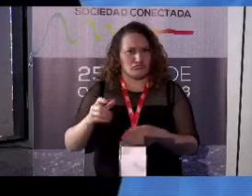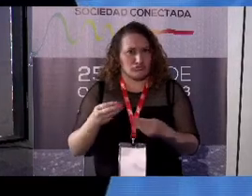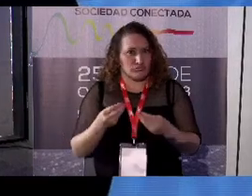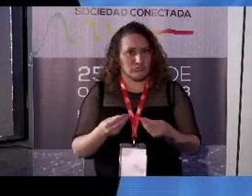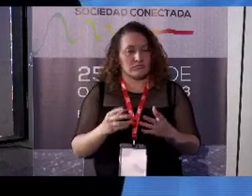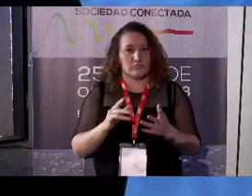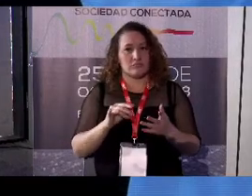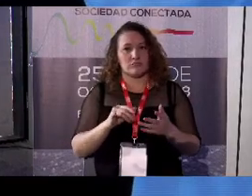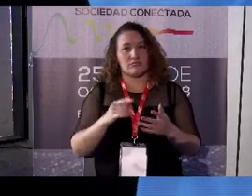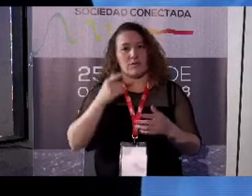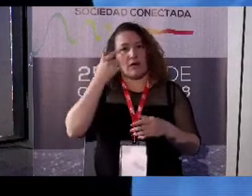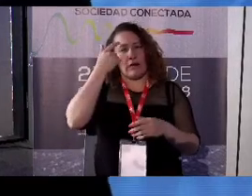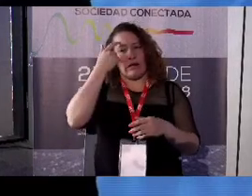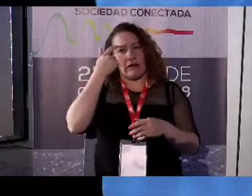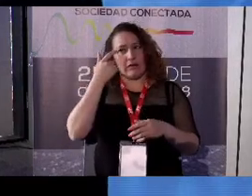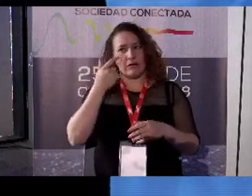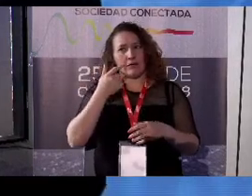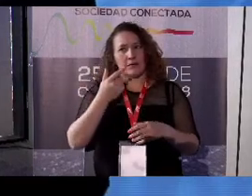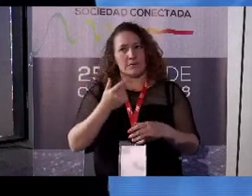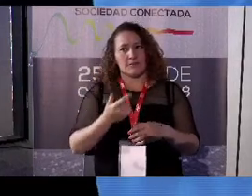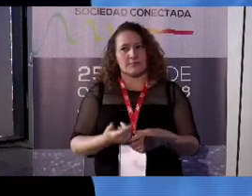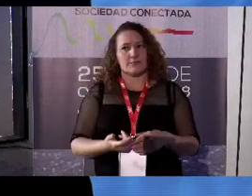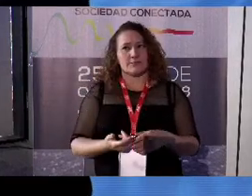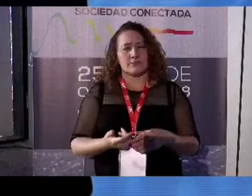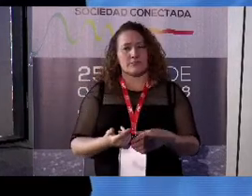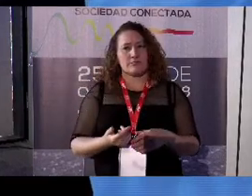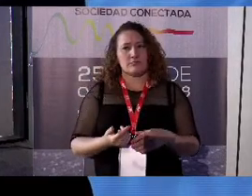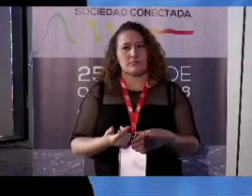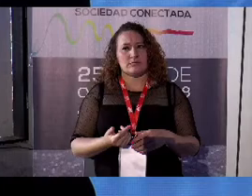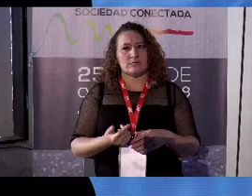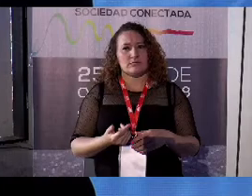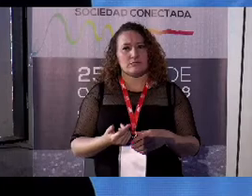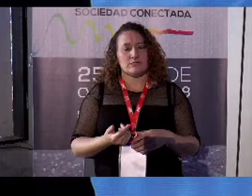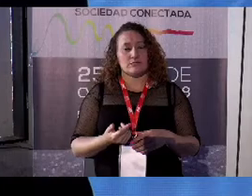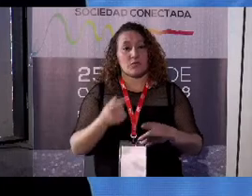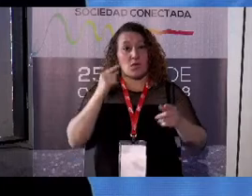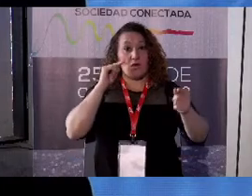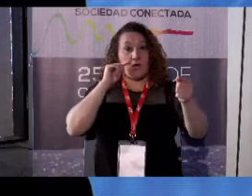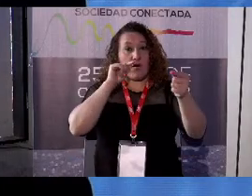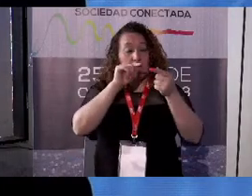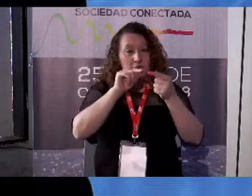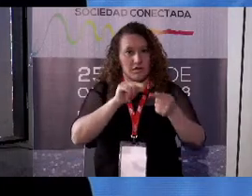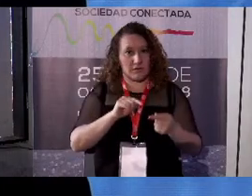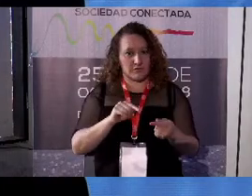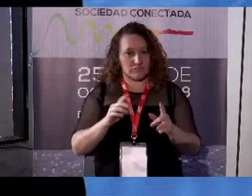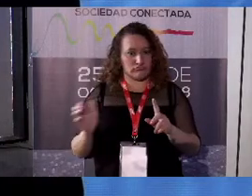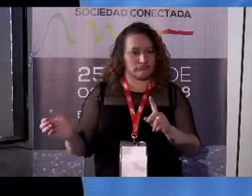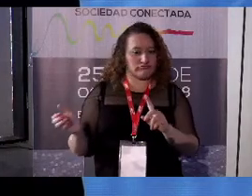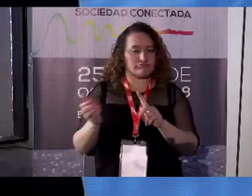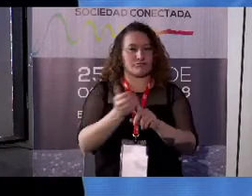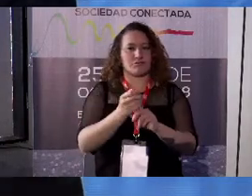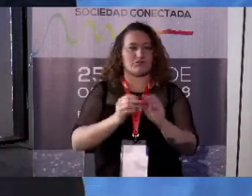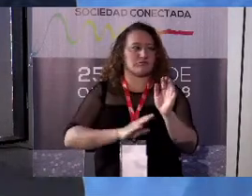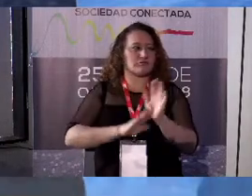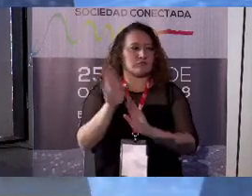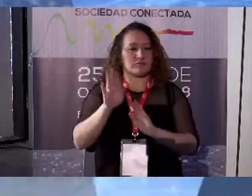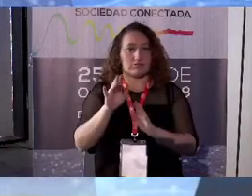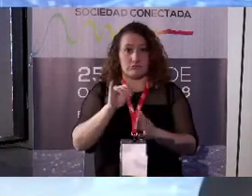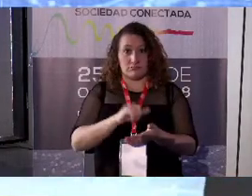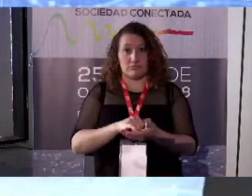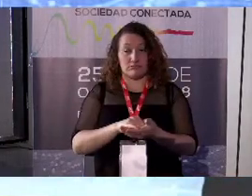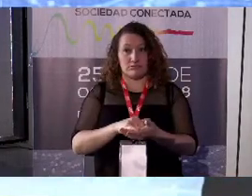pensaron que alcanzar esos objetivos de desarrollo en ese